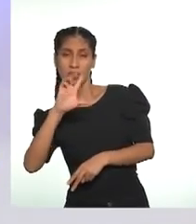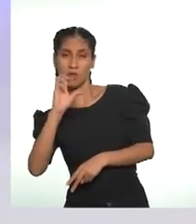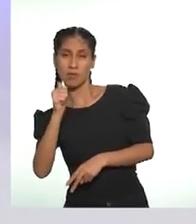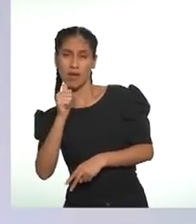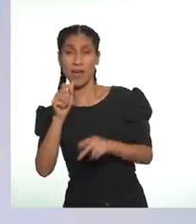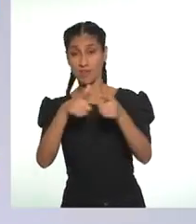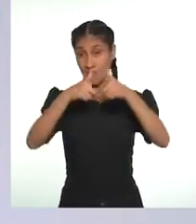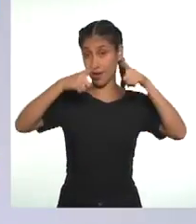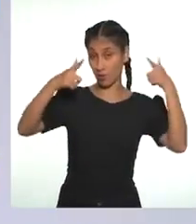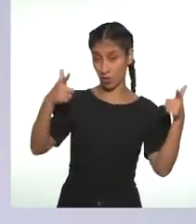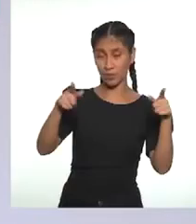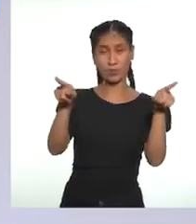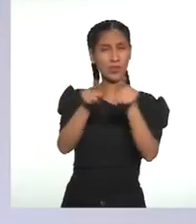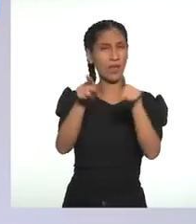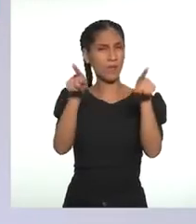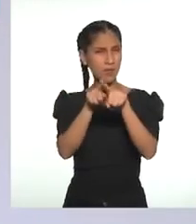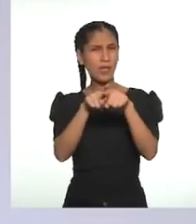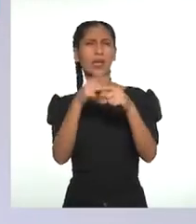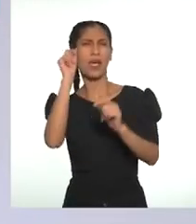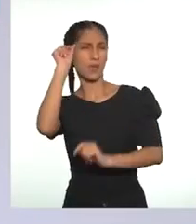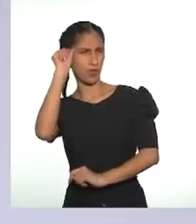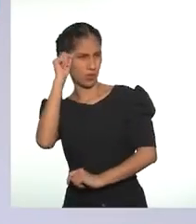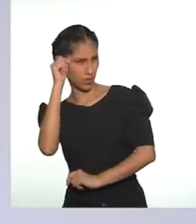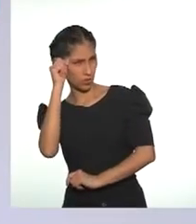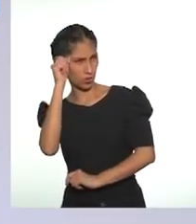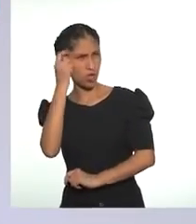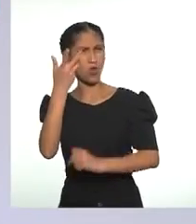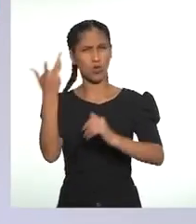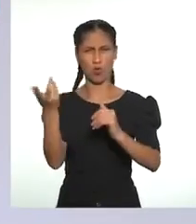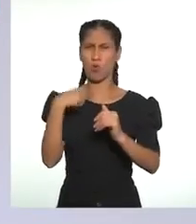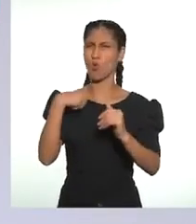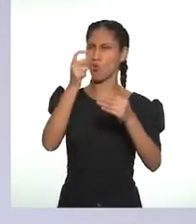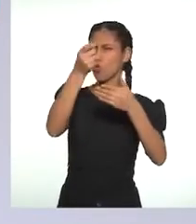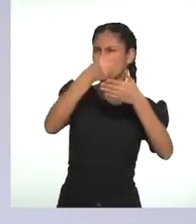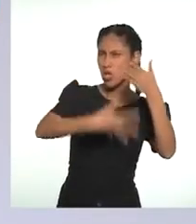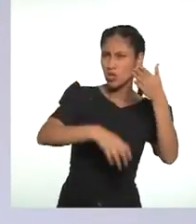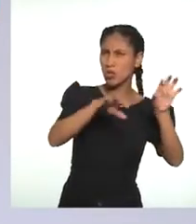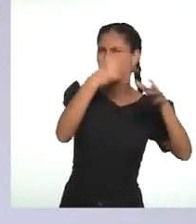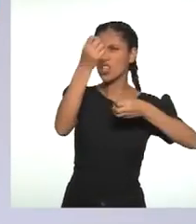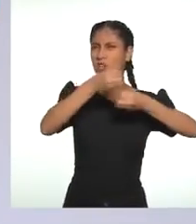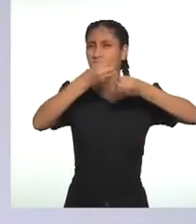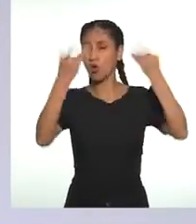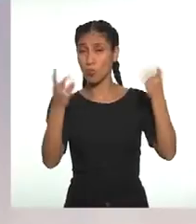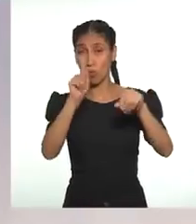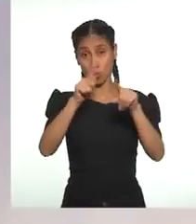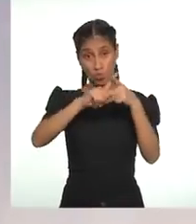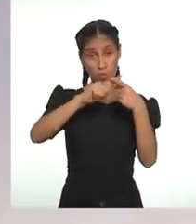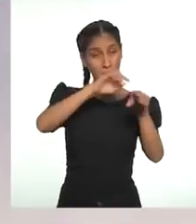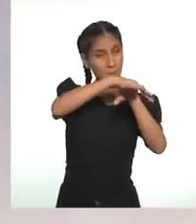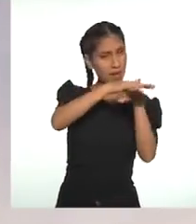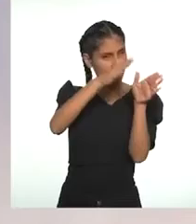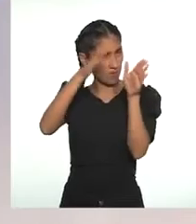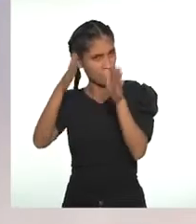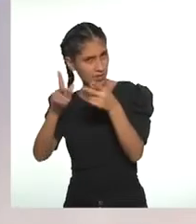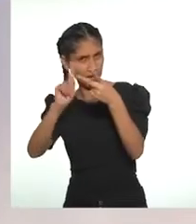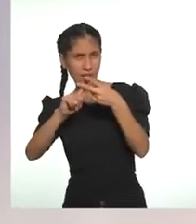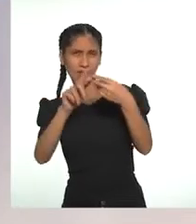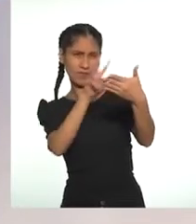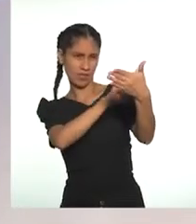lenguaje. Asimismo, hemos recordado los pasos para elaborar un texto, los cuales son: